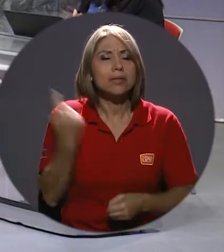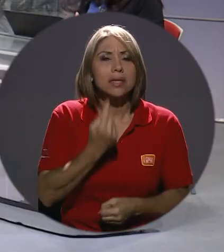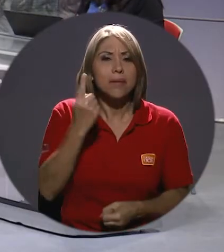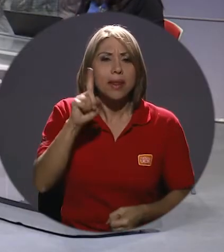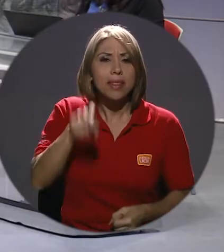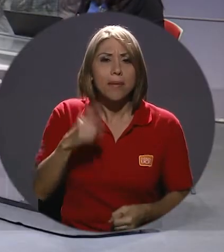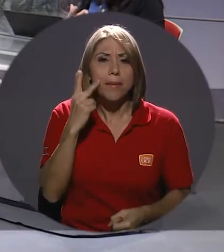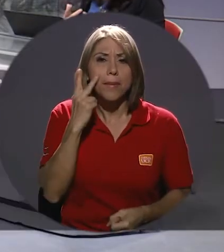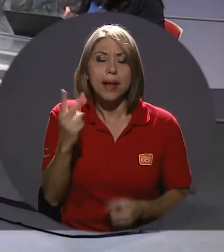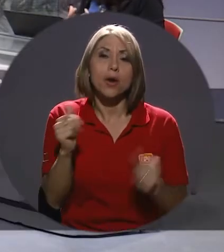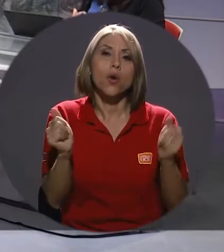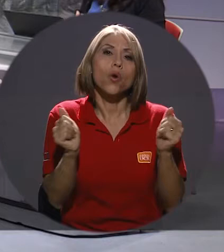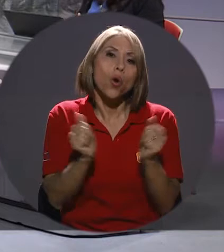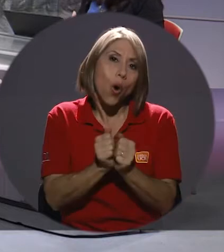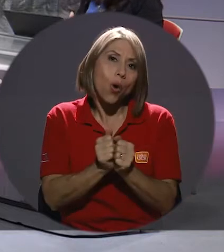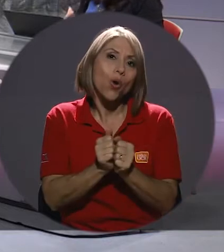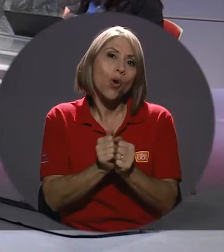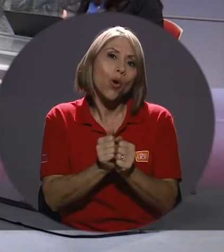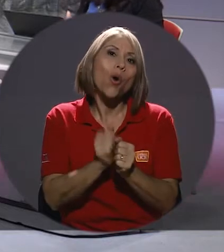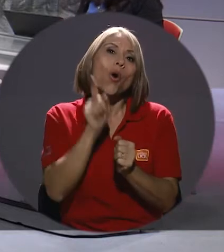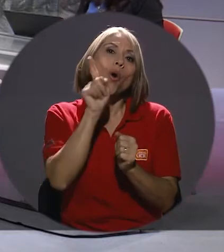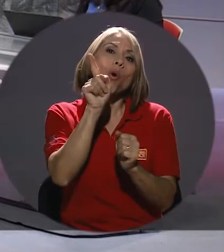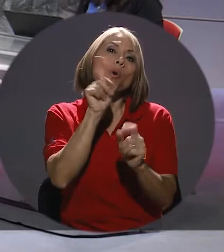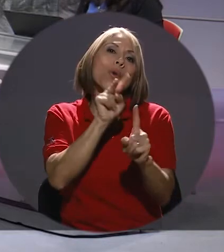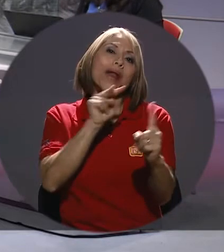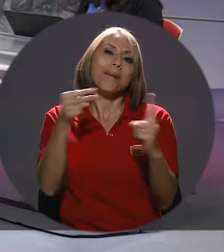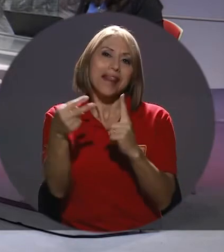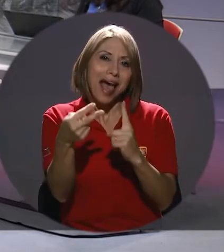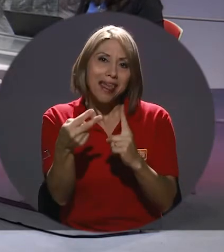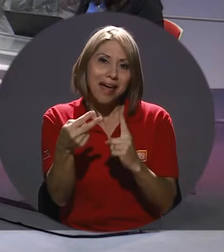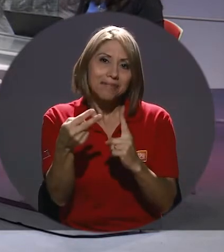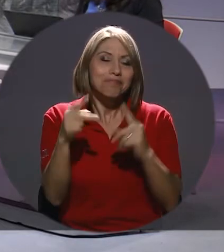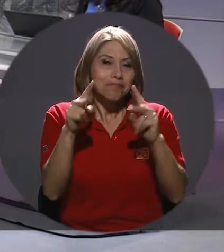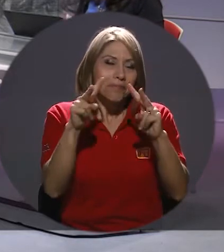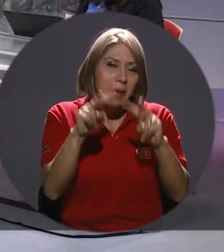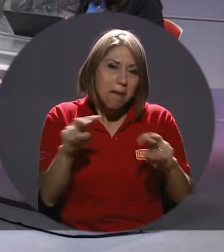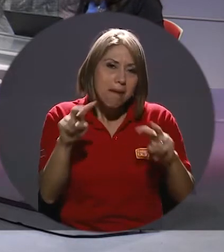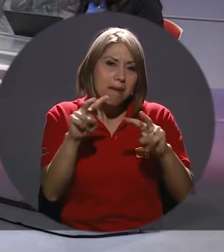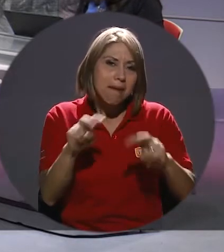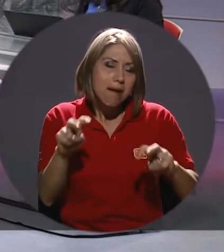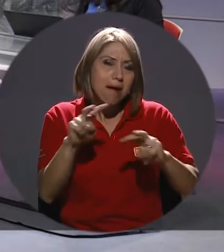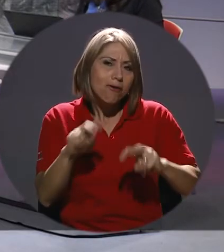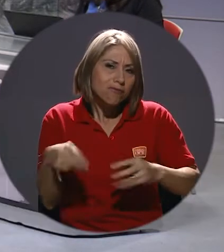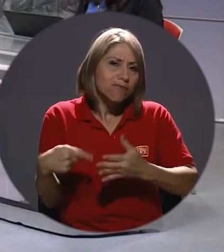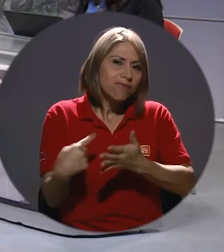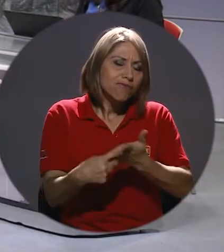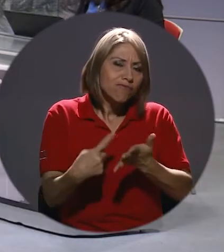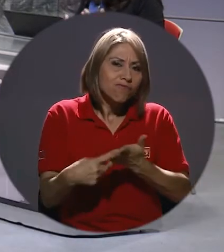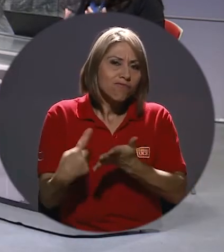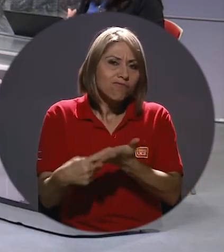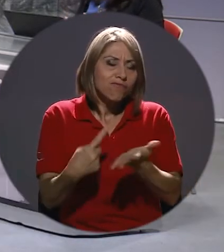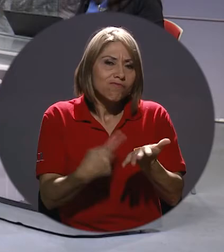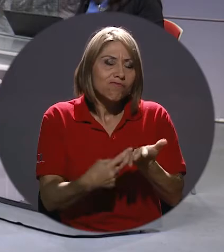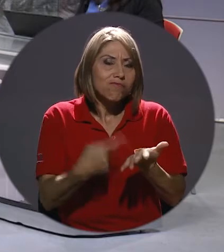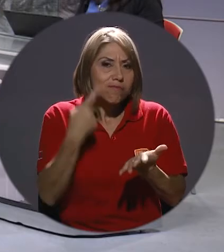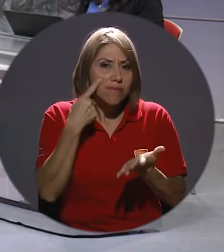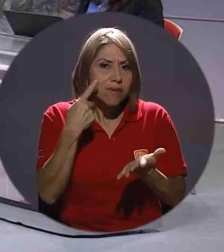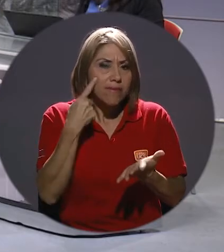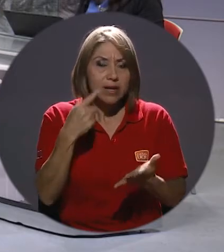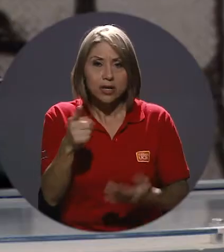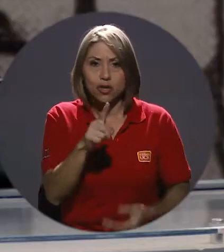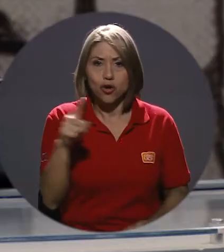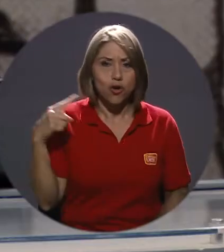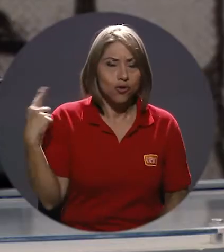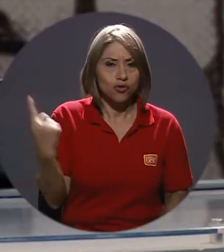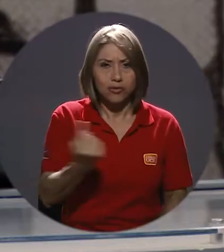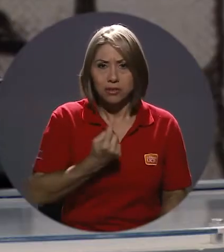con una mirada bien exhaustiva, en términos que señale que no siempre,